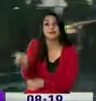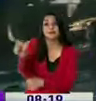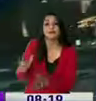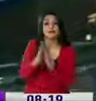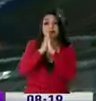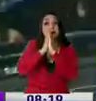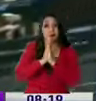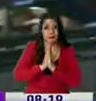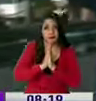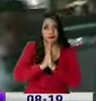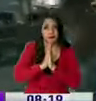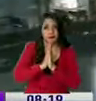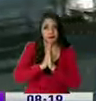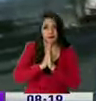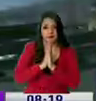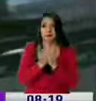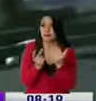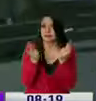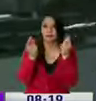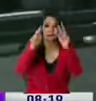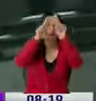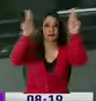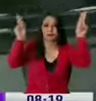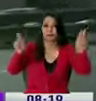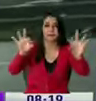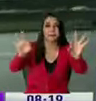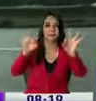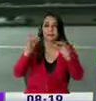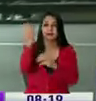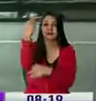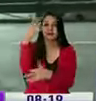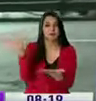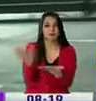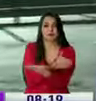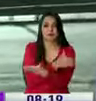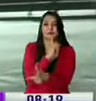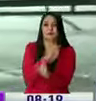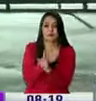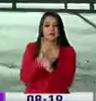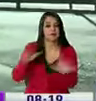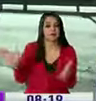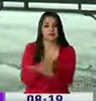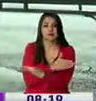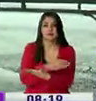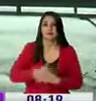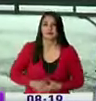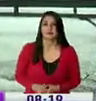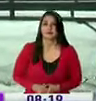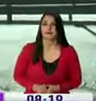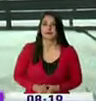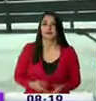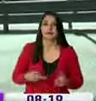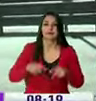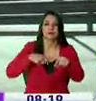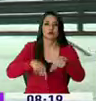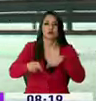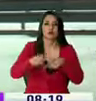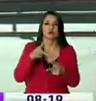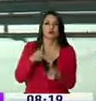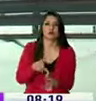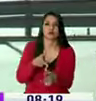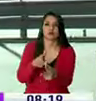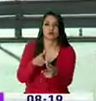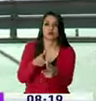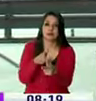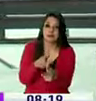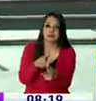esté rehabilitado el puente, así que los semáforos deben ser retirados, inclusive para mejorar la circulación vehicular